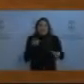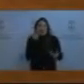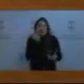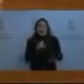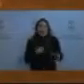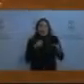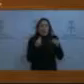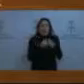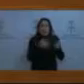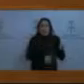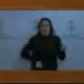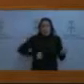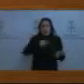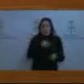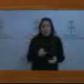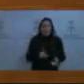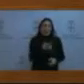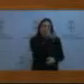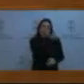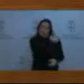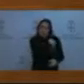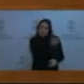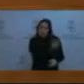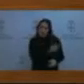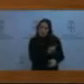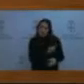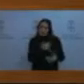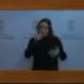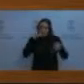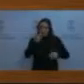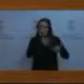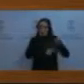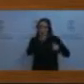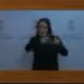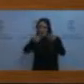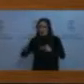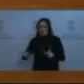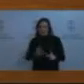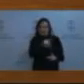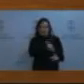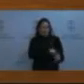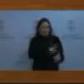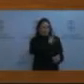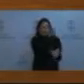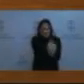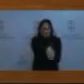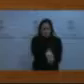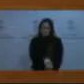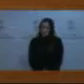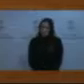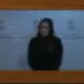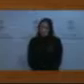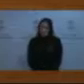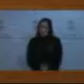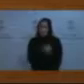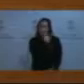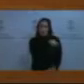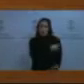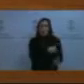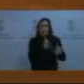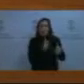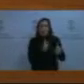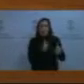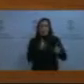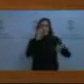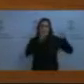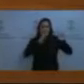no. Pero ustedes no están en los problemas de la gente. No están en los problemas de la gente, están en sus